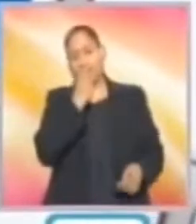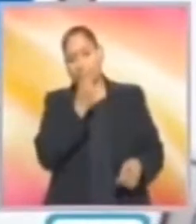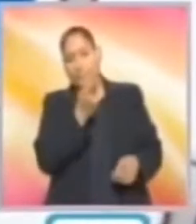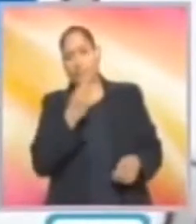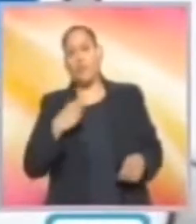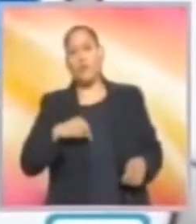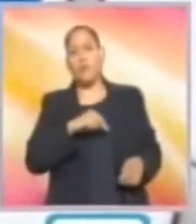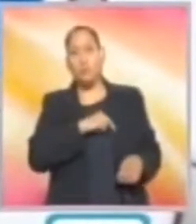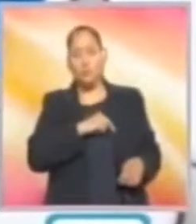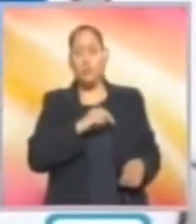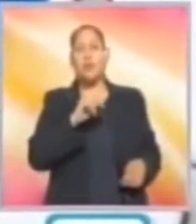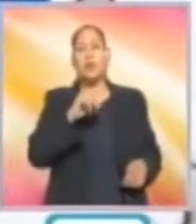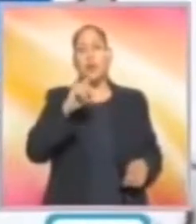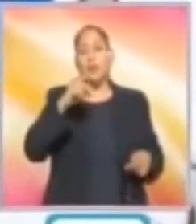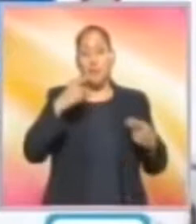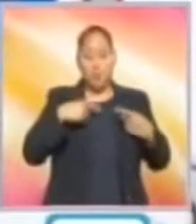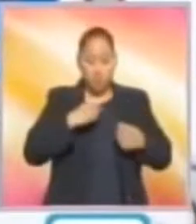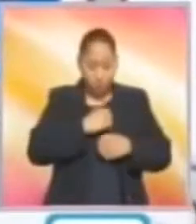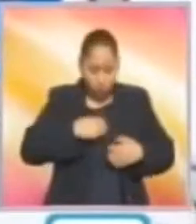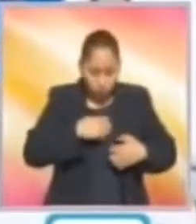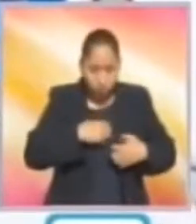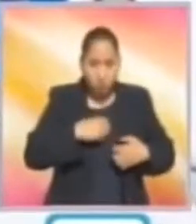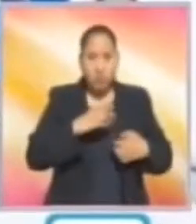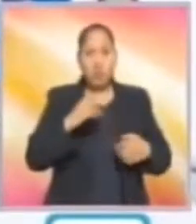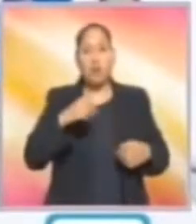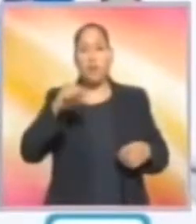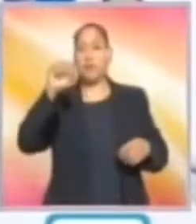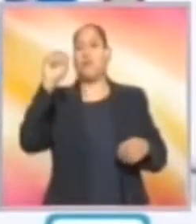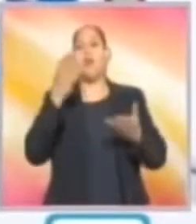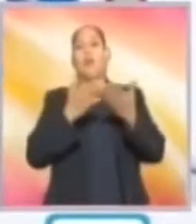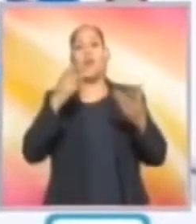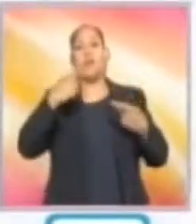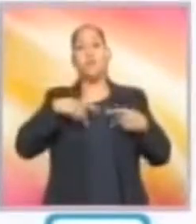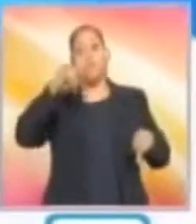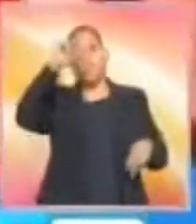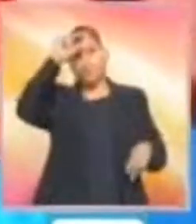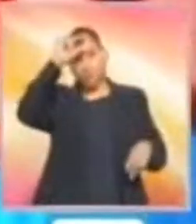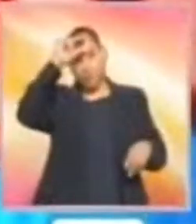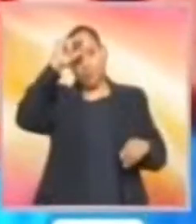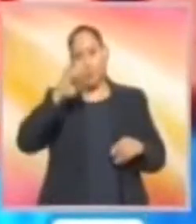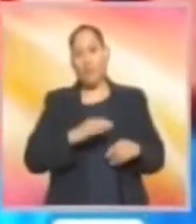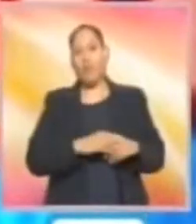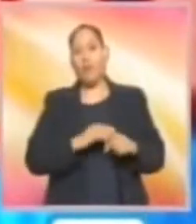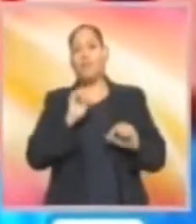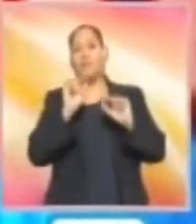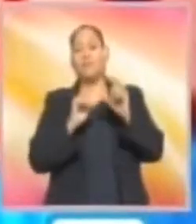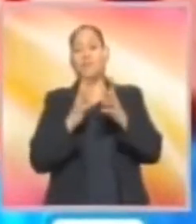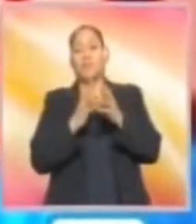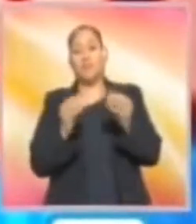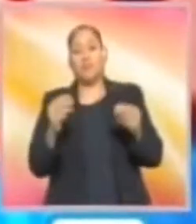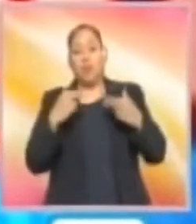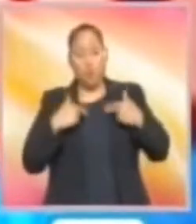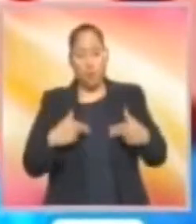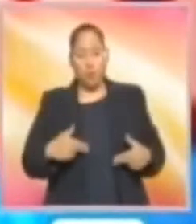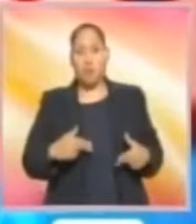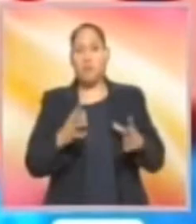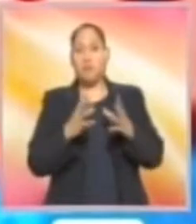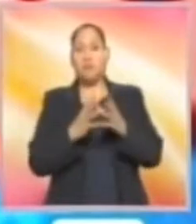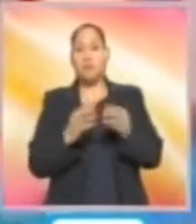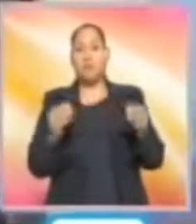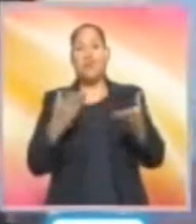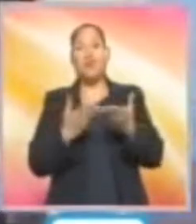ser el Homo sapiens para pasar a ser el Homo datus, y que está desapareciendo el humanismo para dar paso